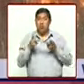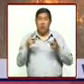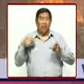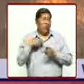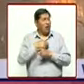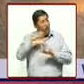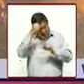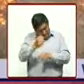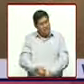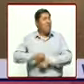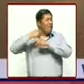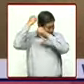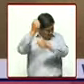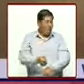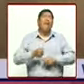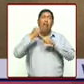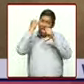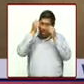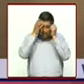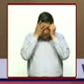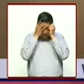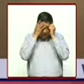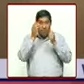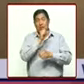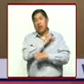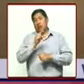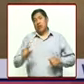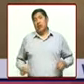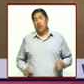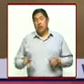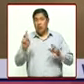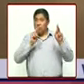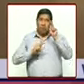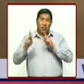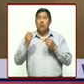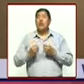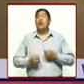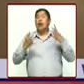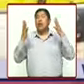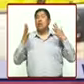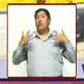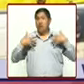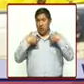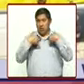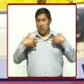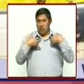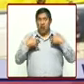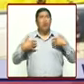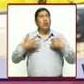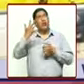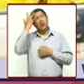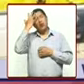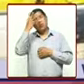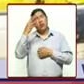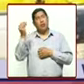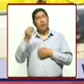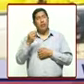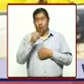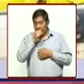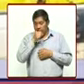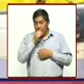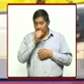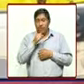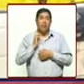metiéndole duro, son las órdenes que tenemos el señor gobernador, está muy preocupado por la muerte también de tantos animalitos y por la destrucción de nuestro